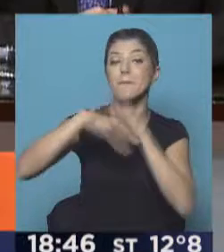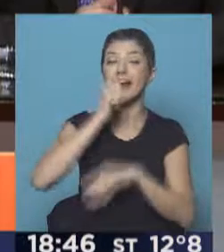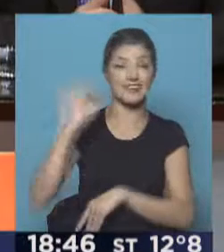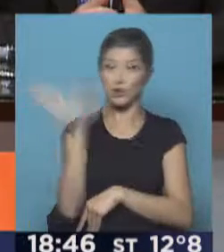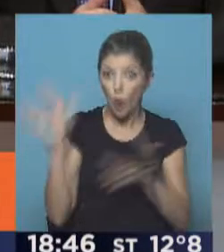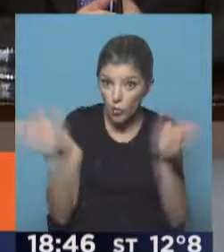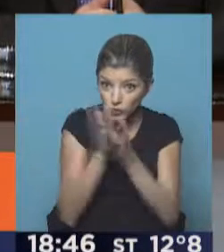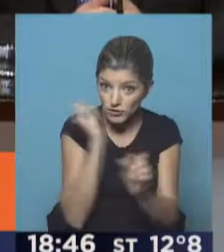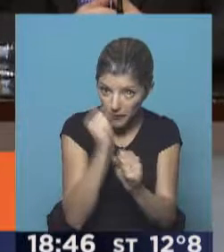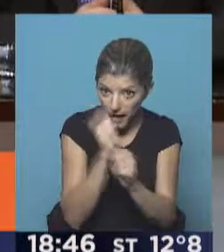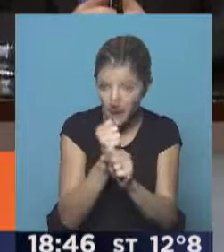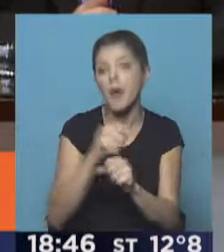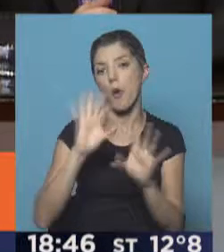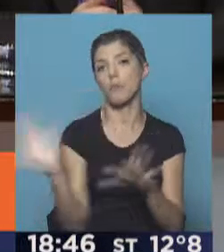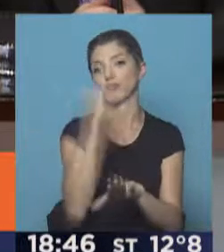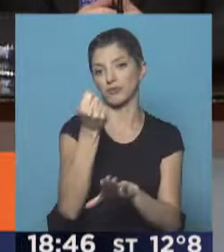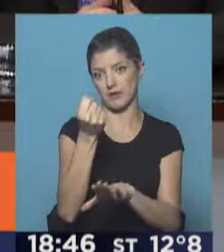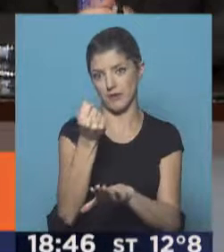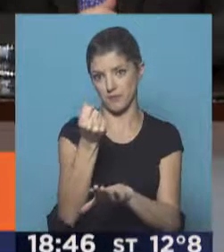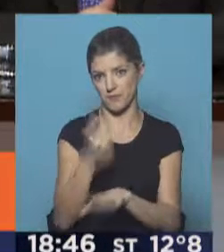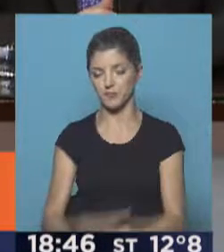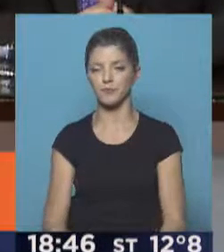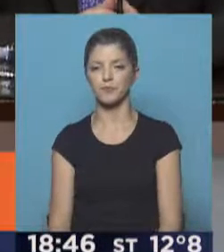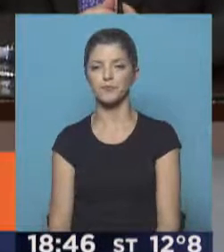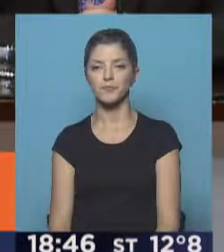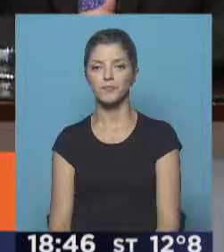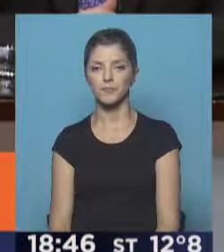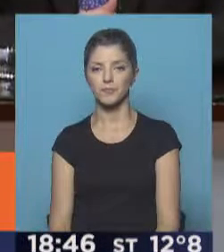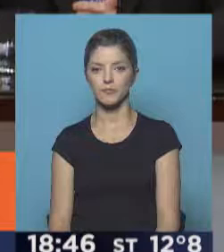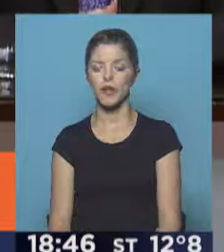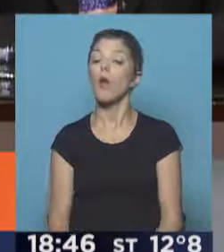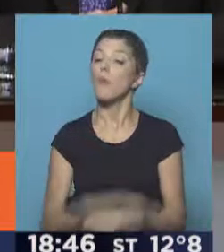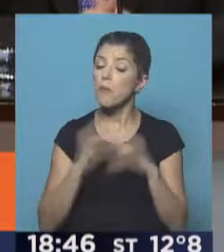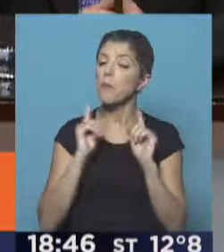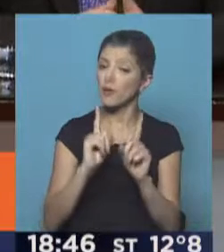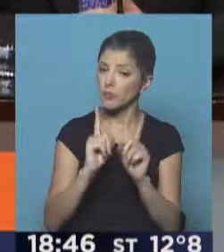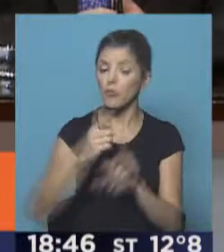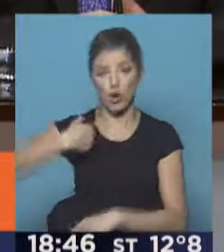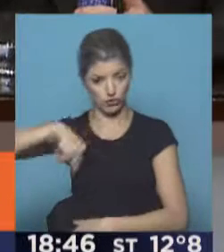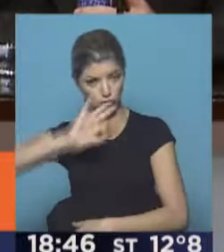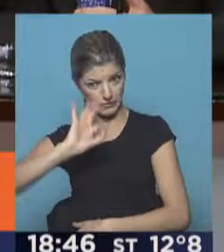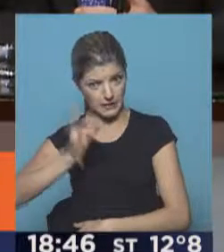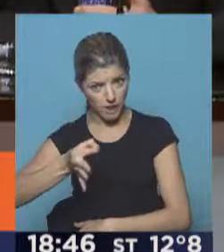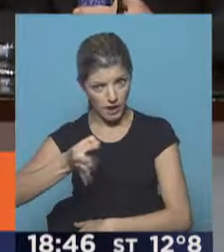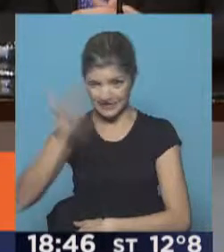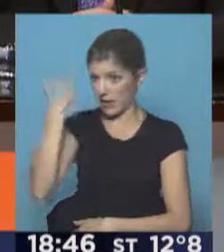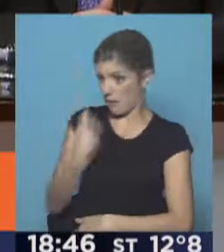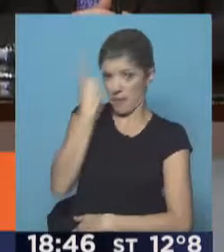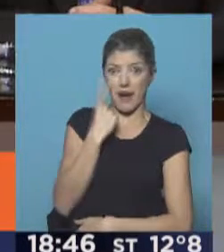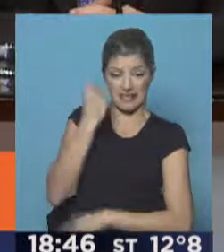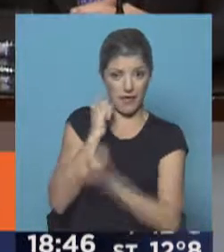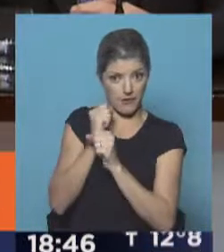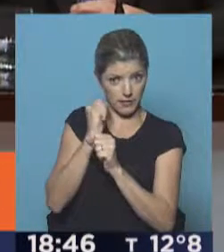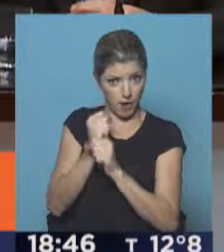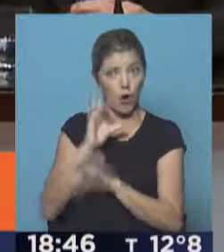todos juntos. En ese marco somos conscientes y fuimos desde el primer día, y así lo hemos